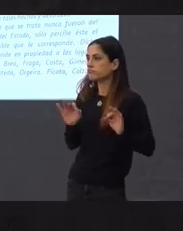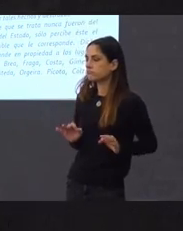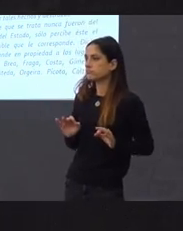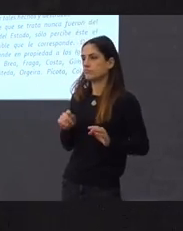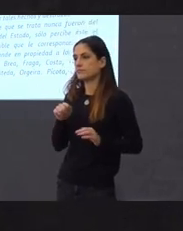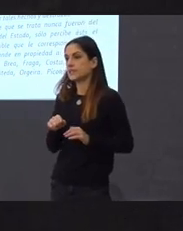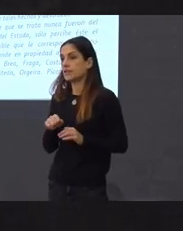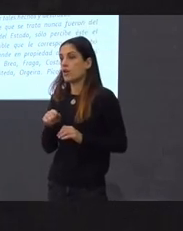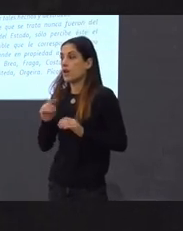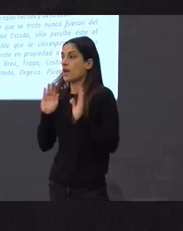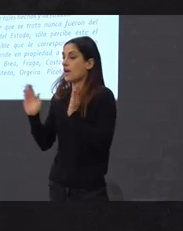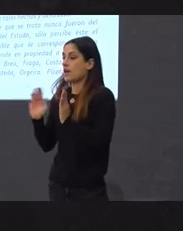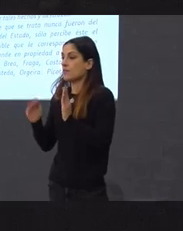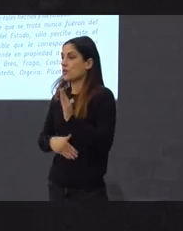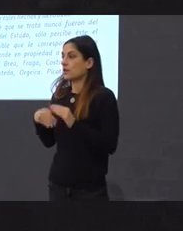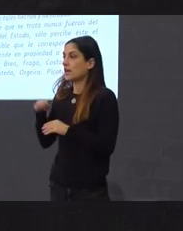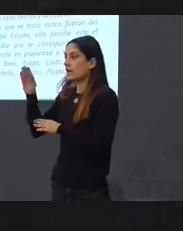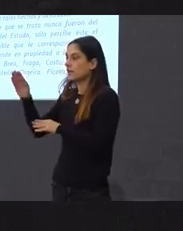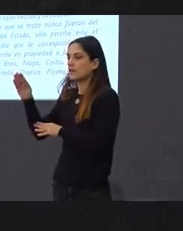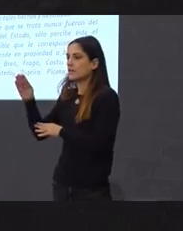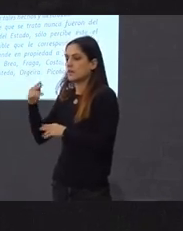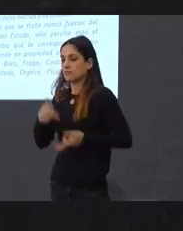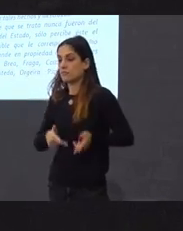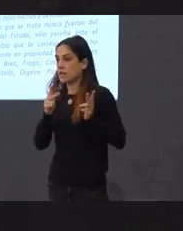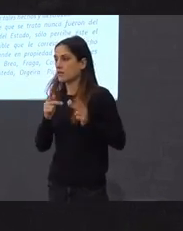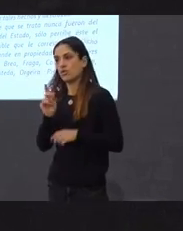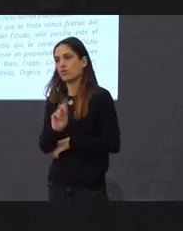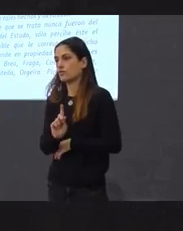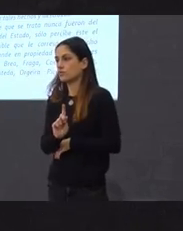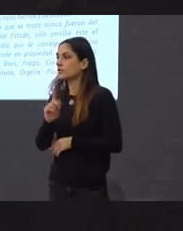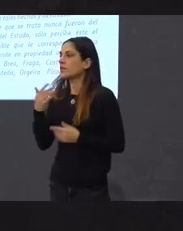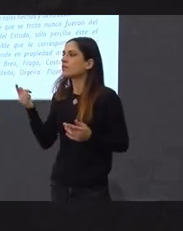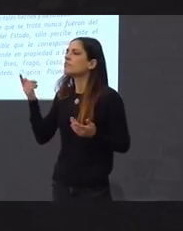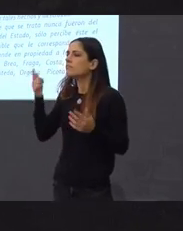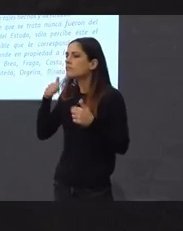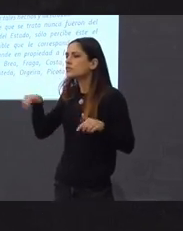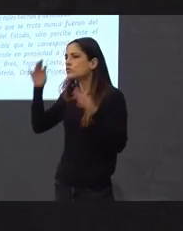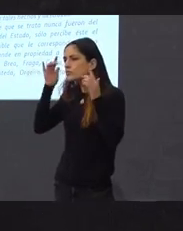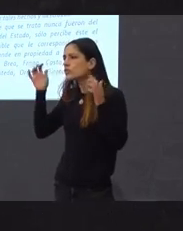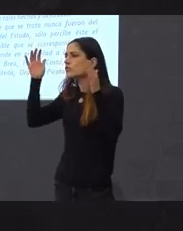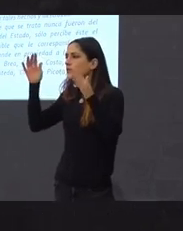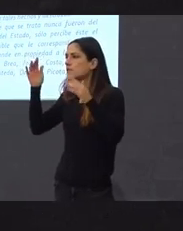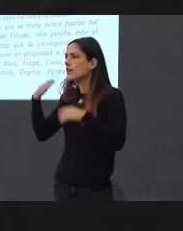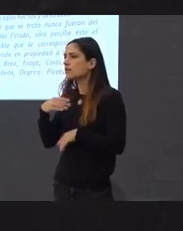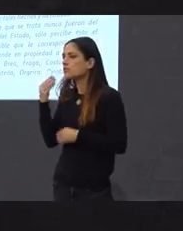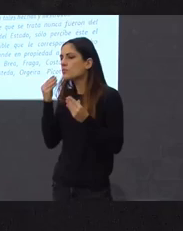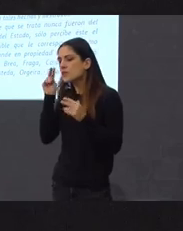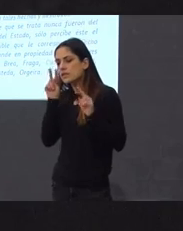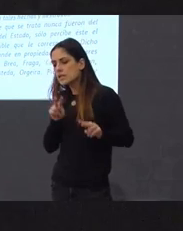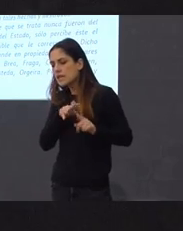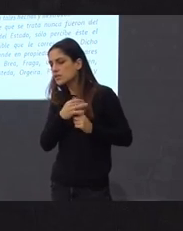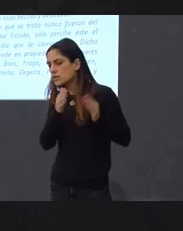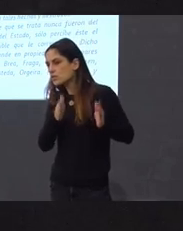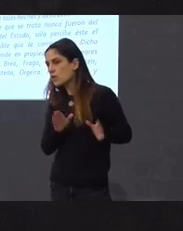nun réxime como franquista, pois non estaba permitido. Entón, imaginade o que podía levar a cabo, o que podía levar a pensar ao